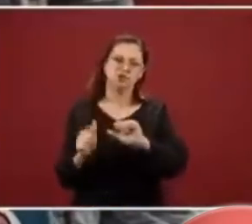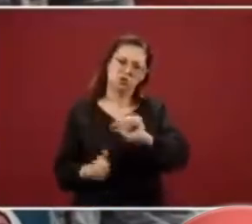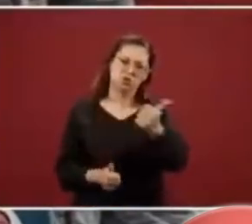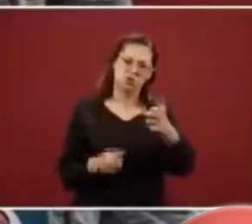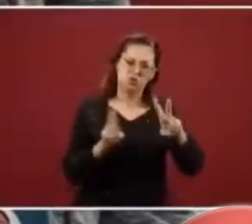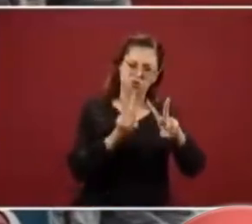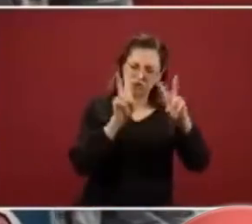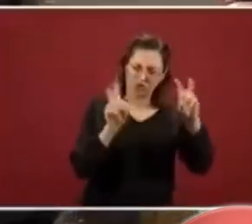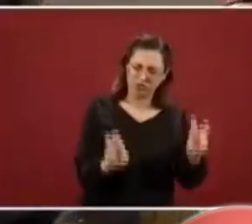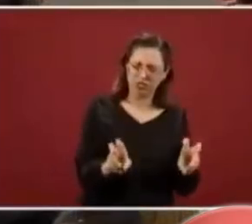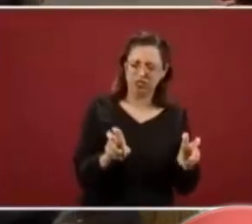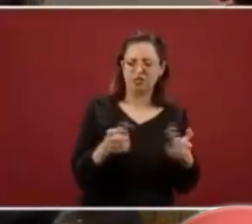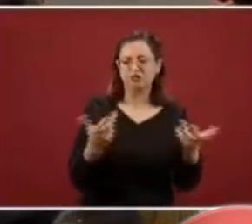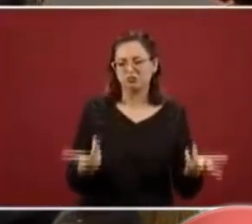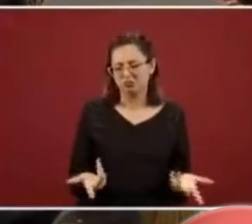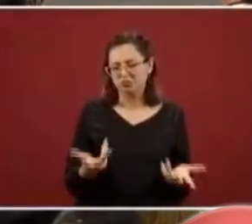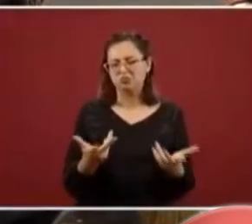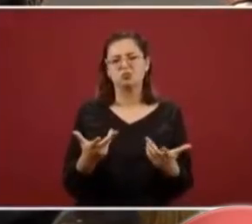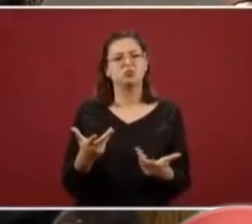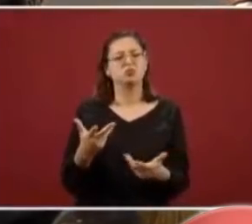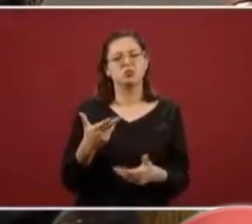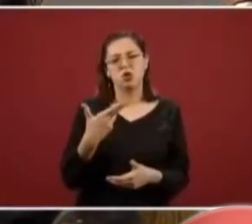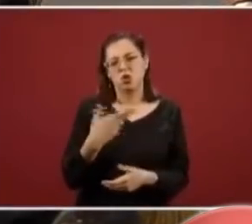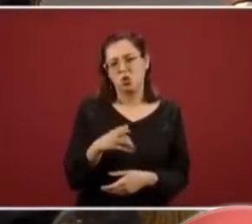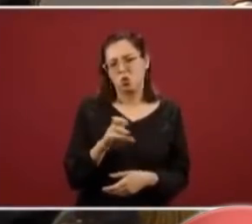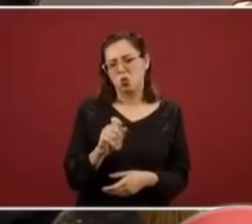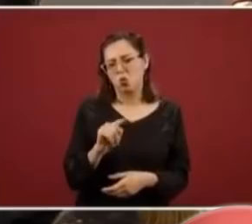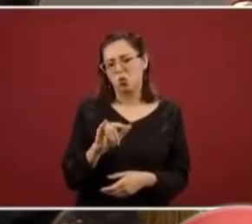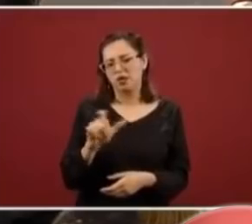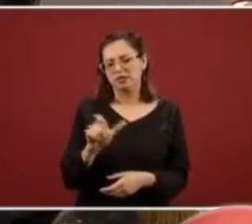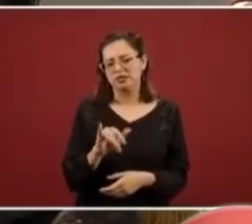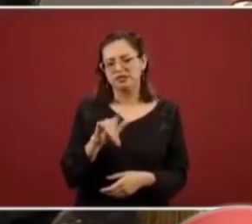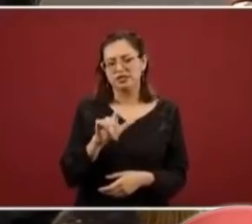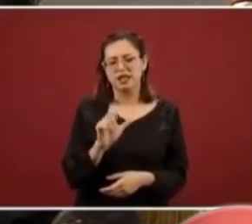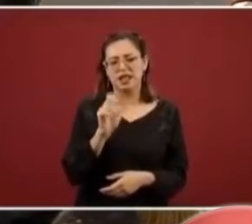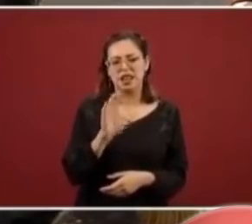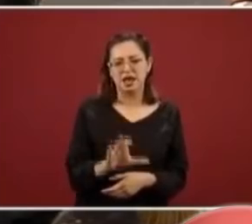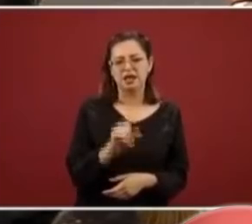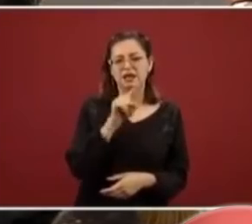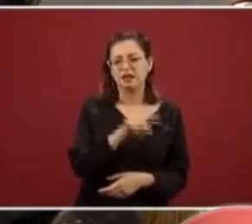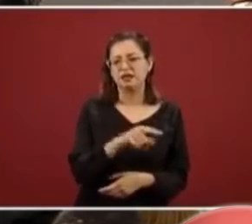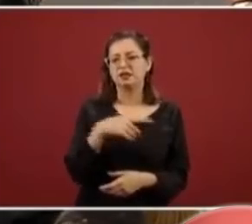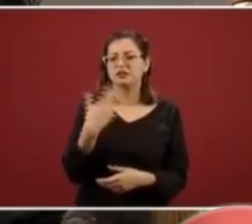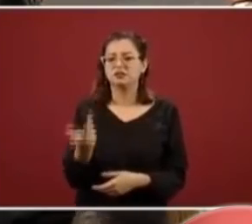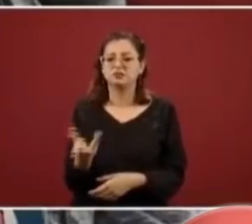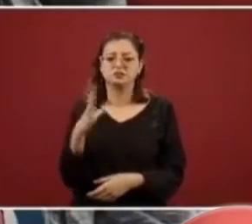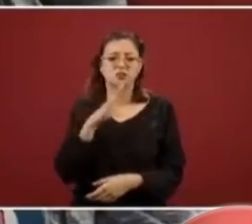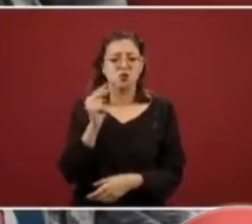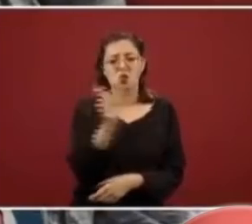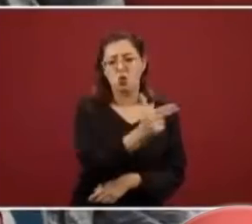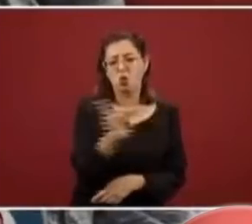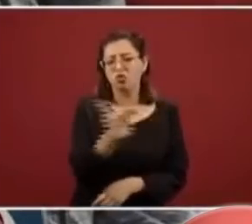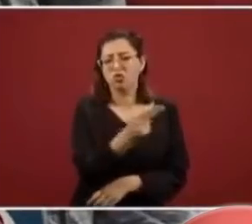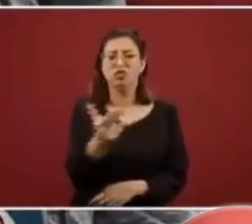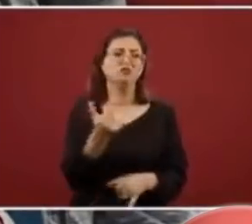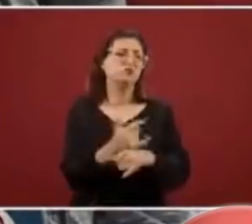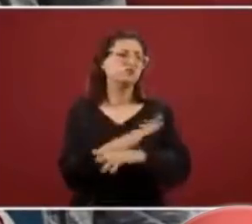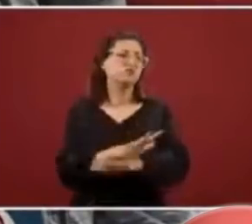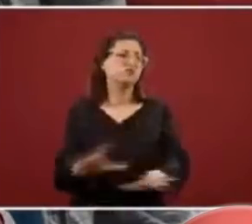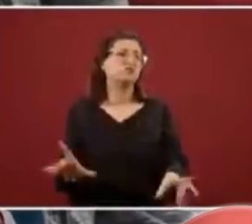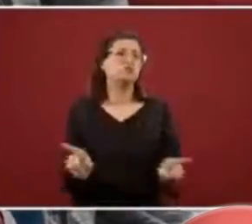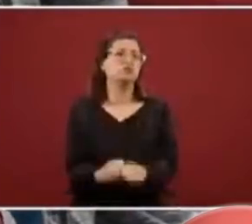en internet, busca en el buscador de Google, Huitzilac es un hotel en Tulum que se llama así. Eso es la mayor información que